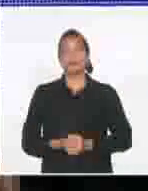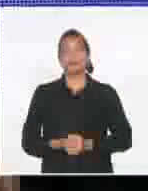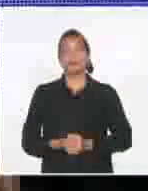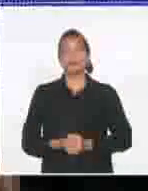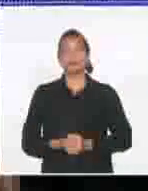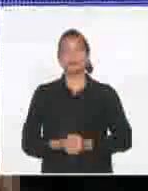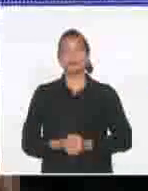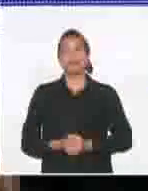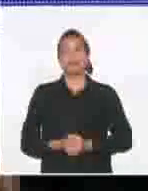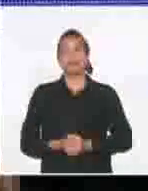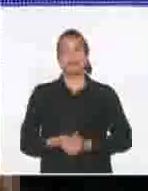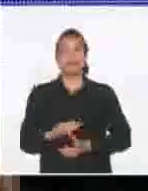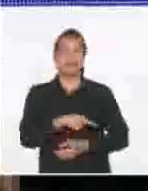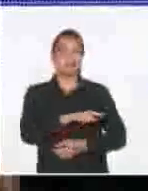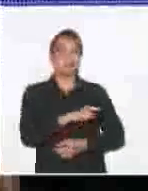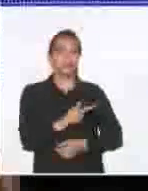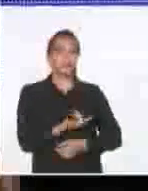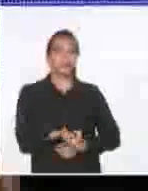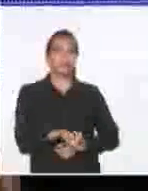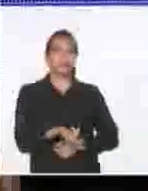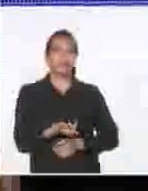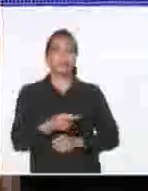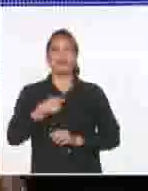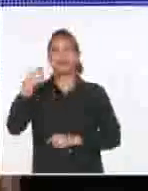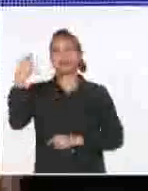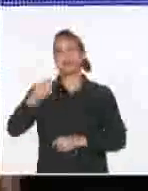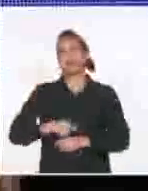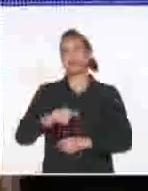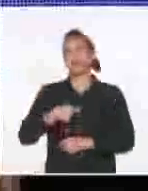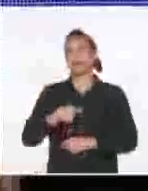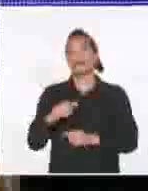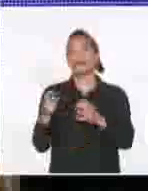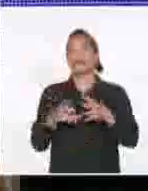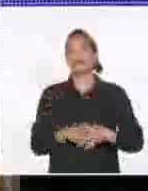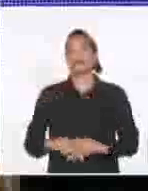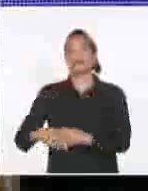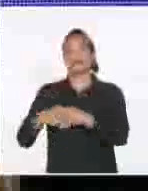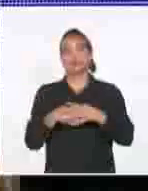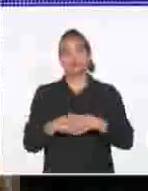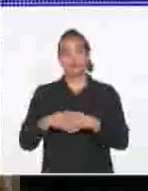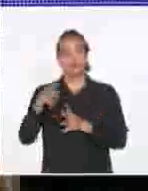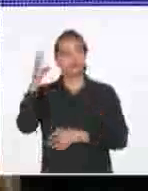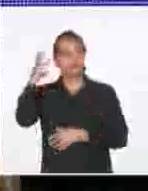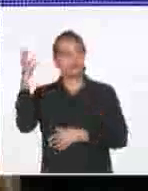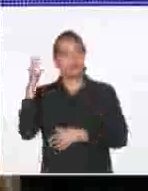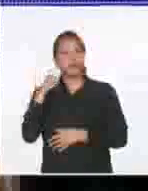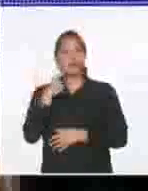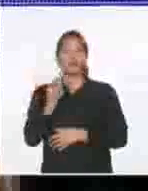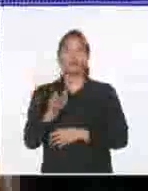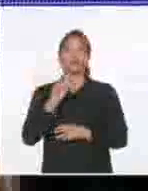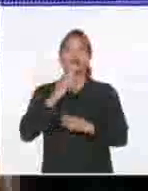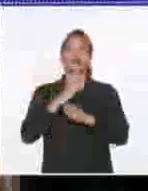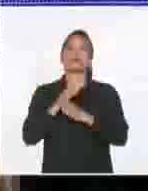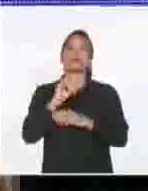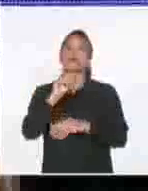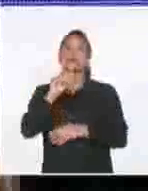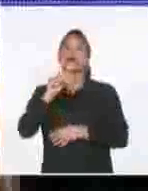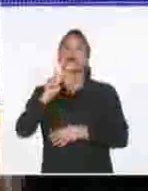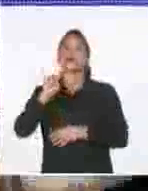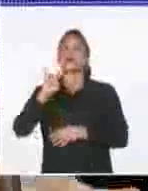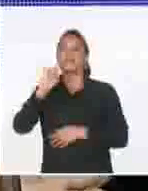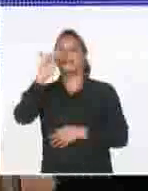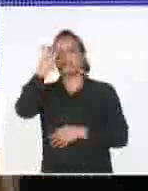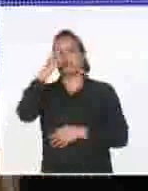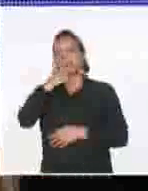más recientemente, la decisión del gobierno de los Estados Unidos de privar de una visa